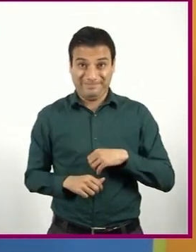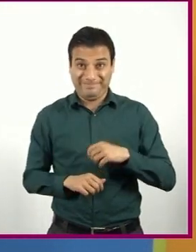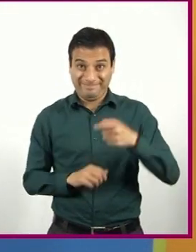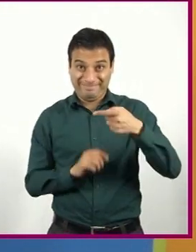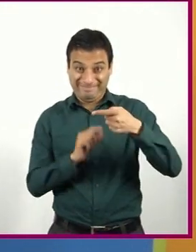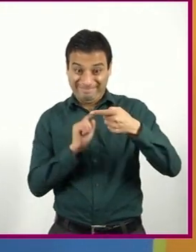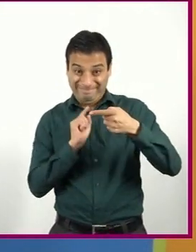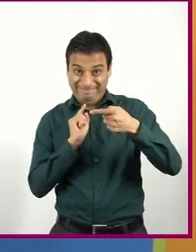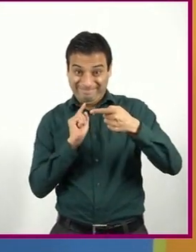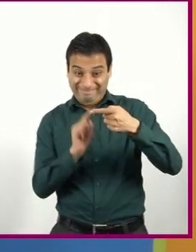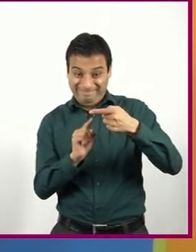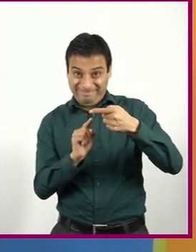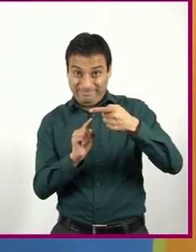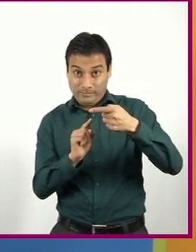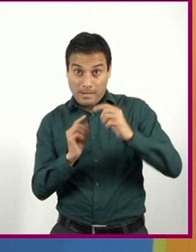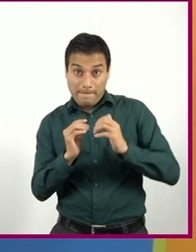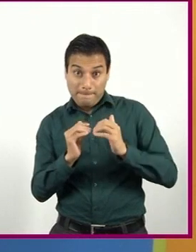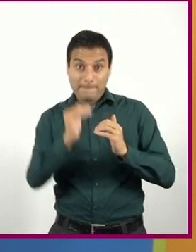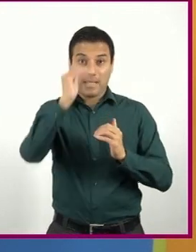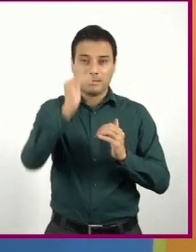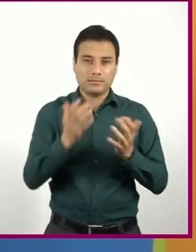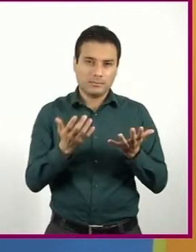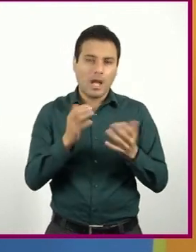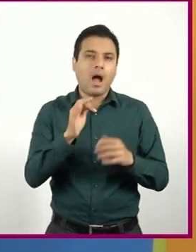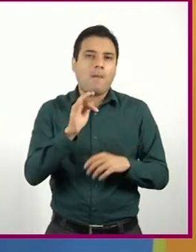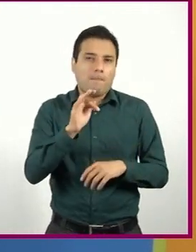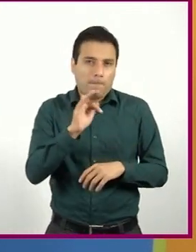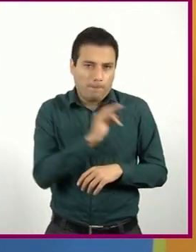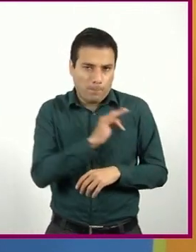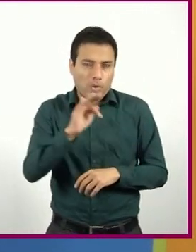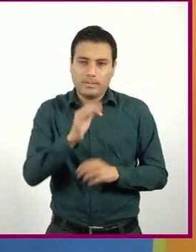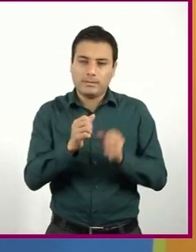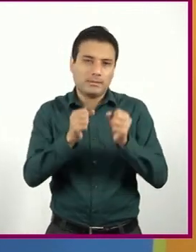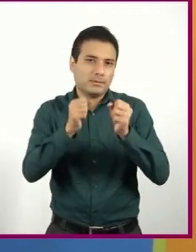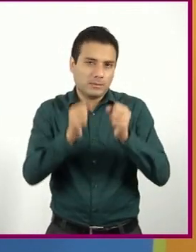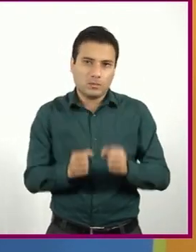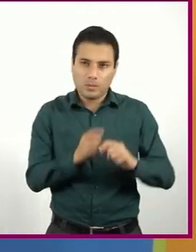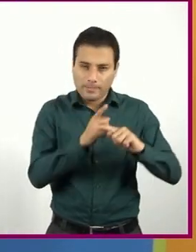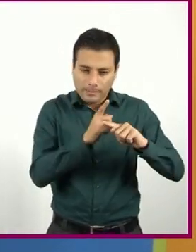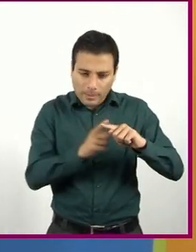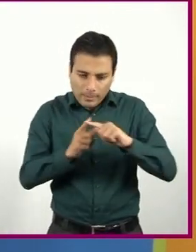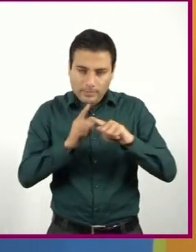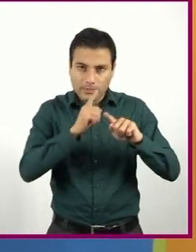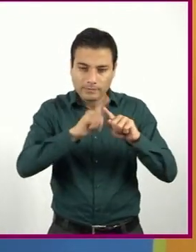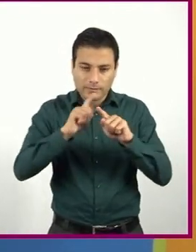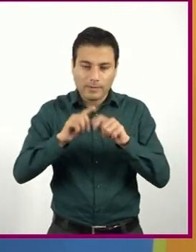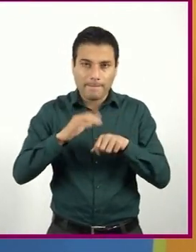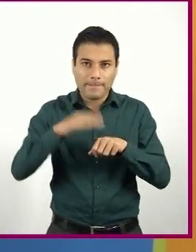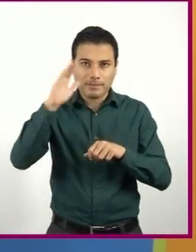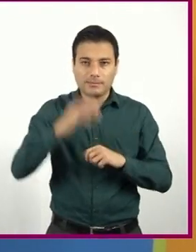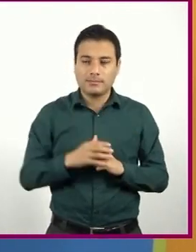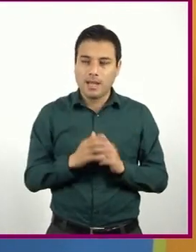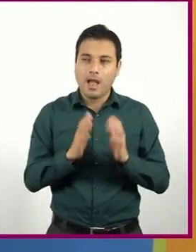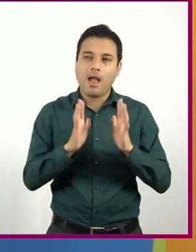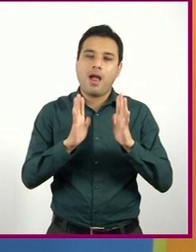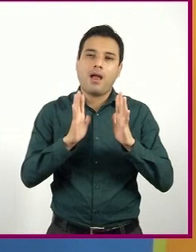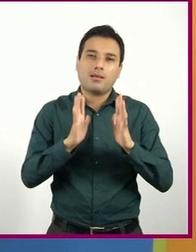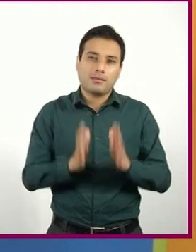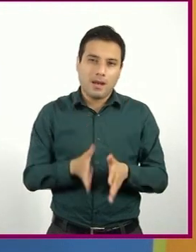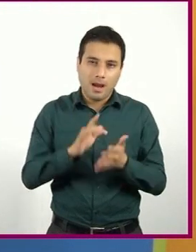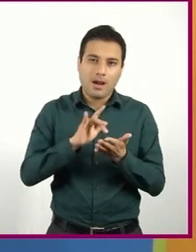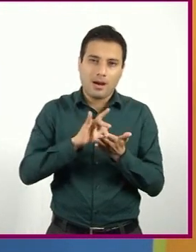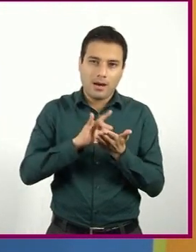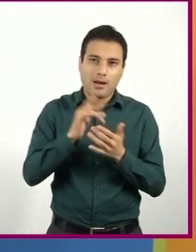equivalente, más fracciones podemos encontrar entre 1/4 y 2/4. Maestra, muchas gracias por la ayuda.